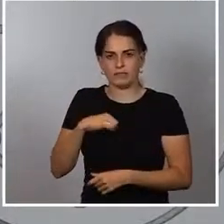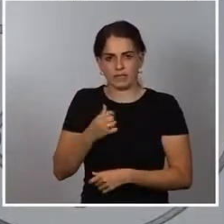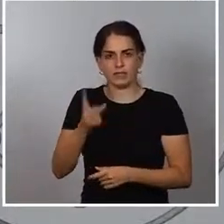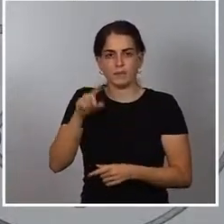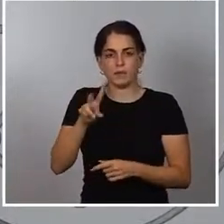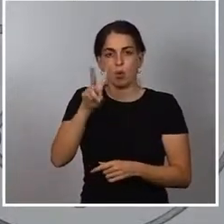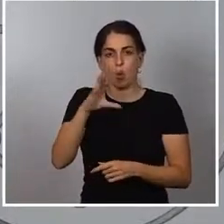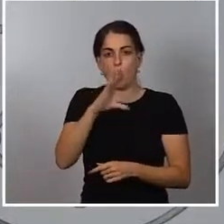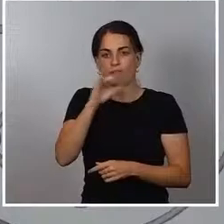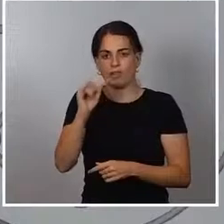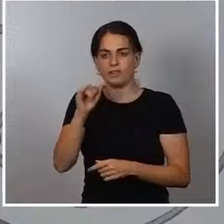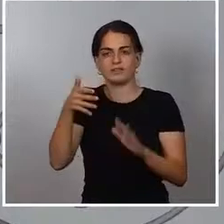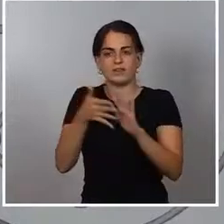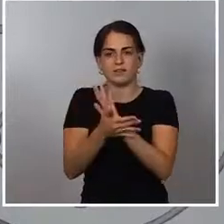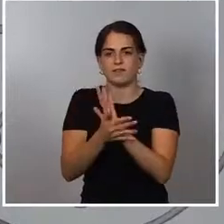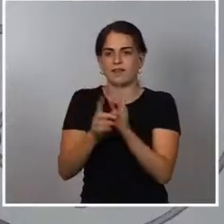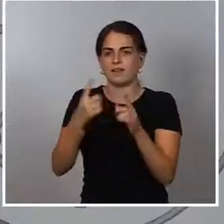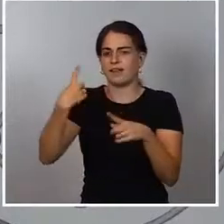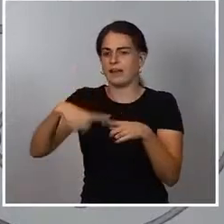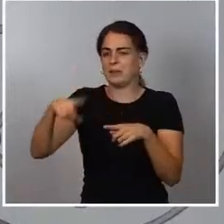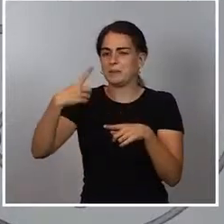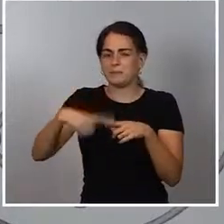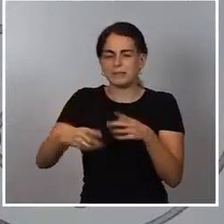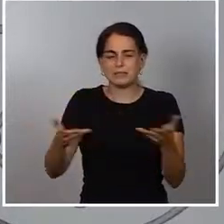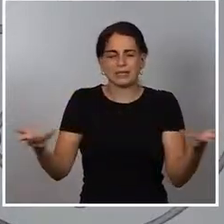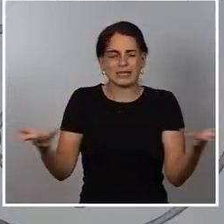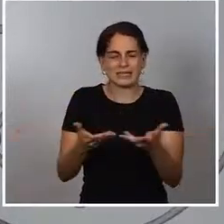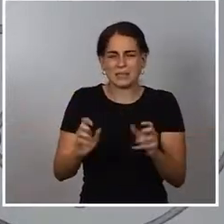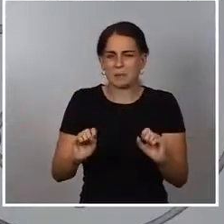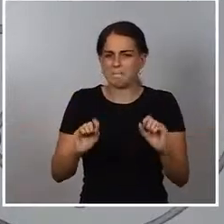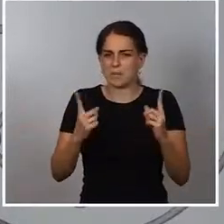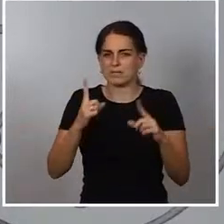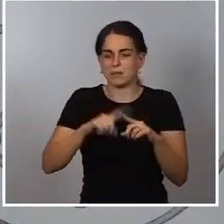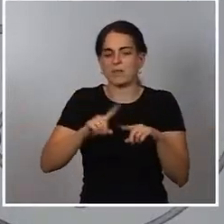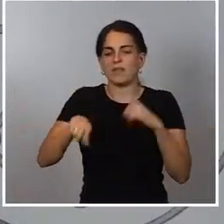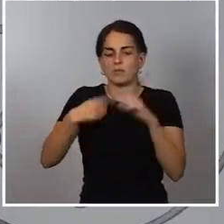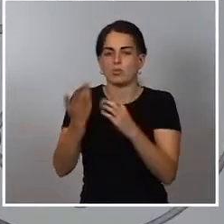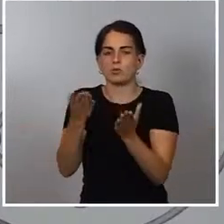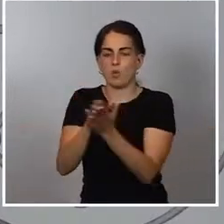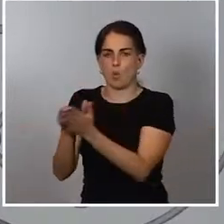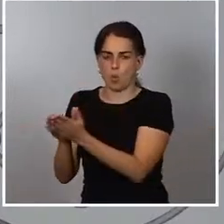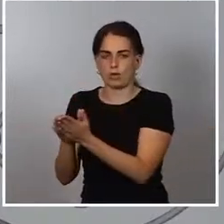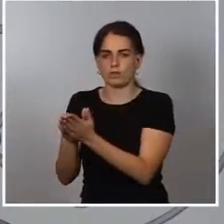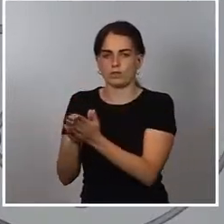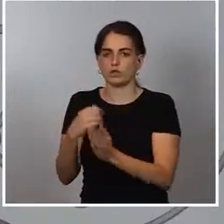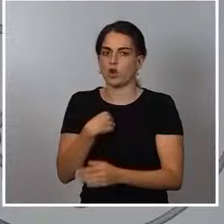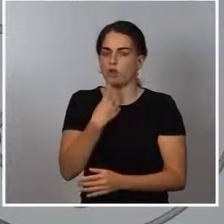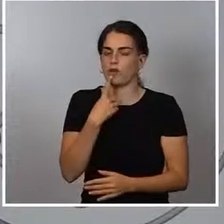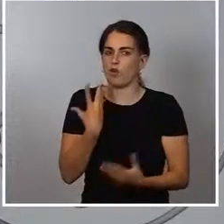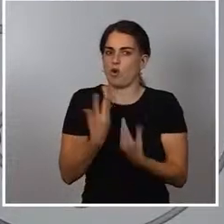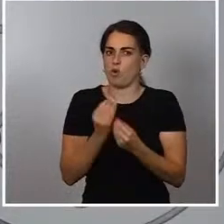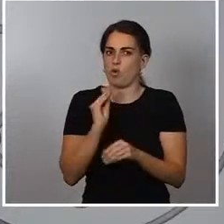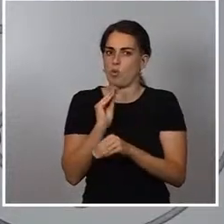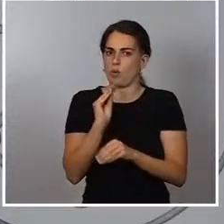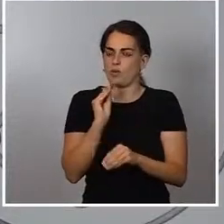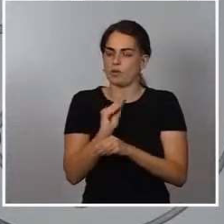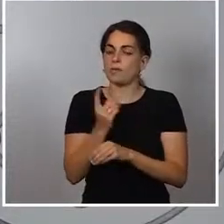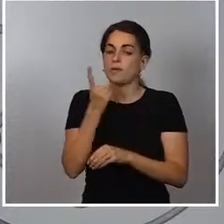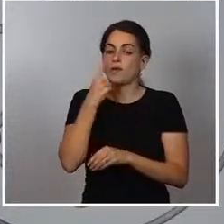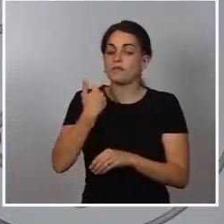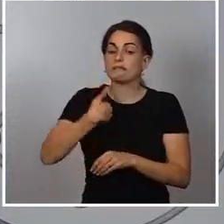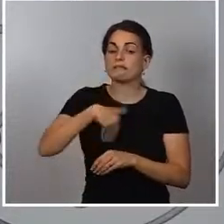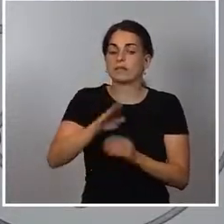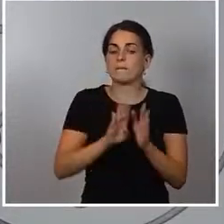elementos más críticos casi durante toda la pandemia y la letalidad lo digo con prudencia porque hay que ver cómo evoluciona este incremento de